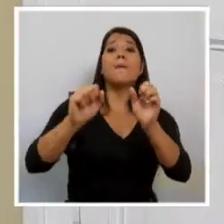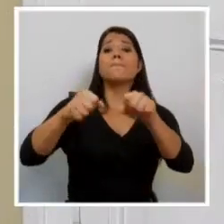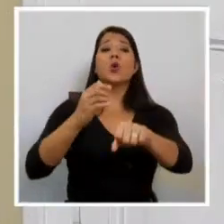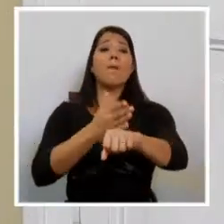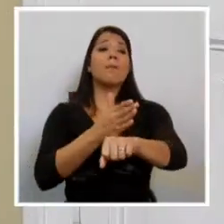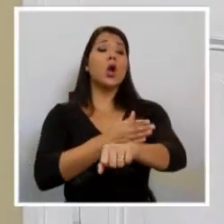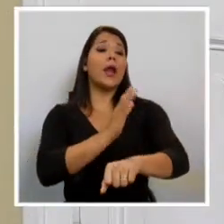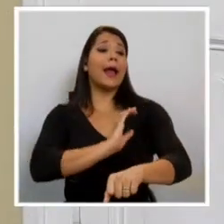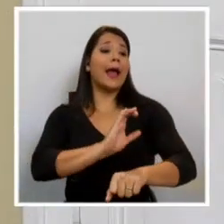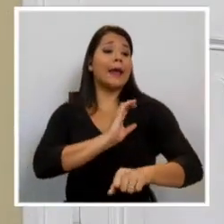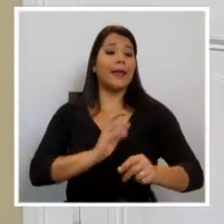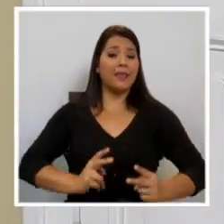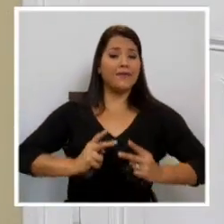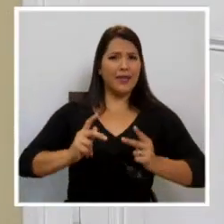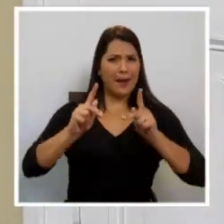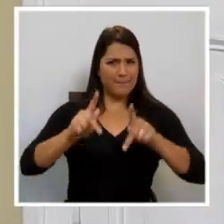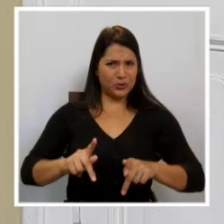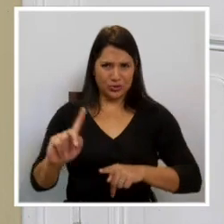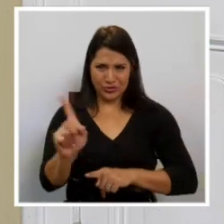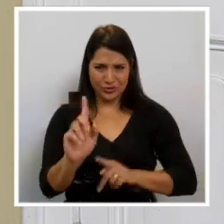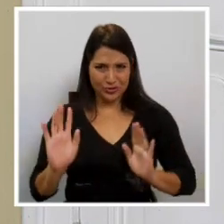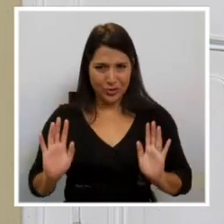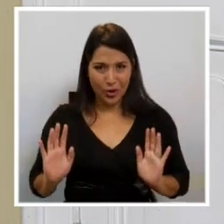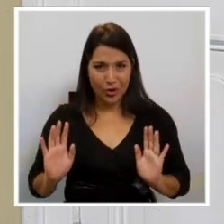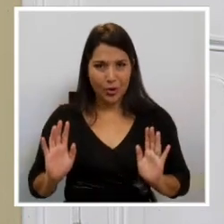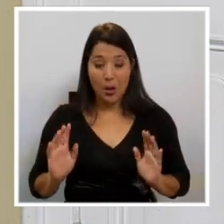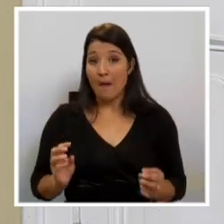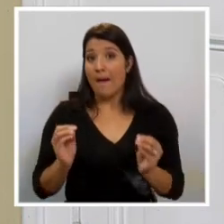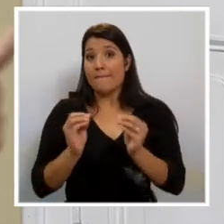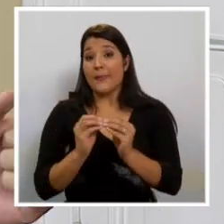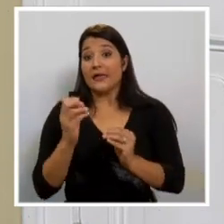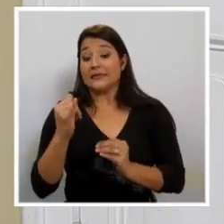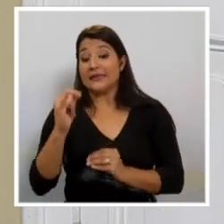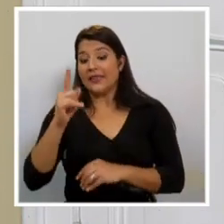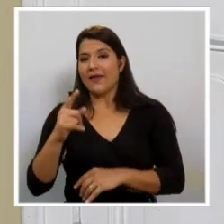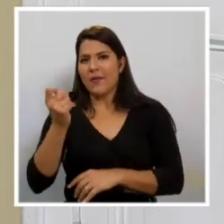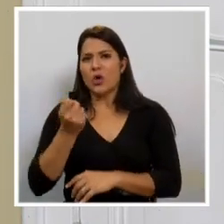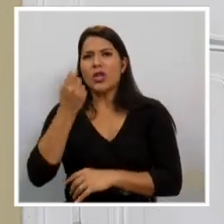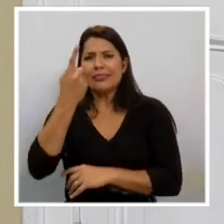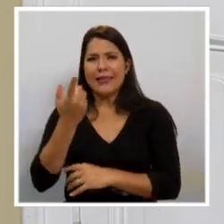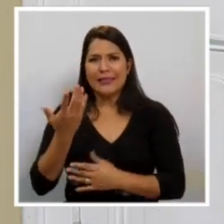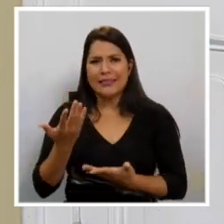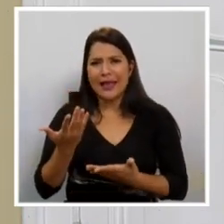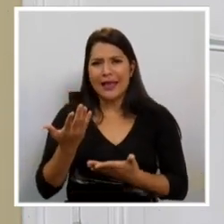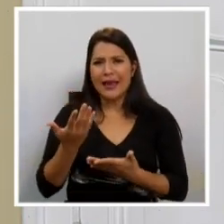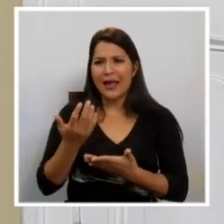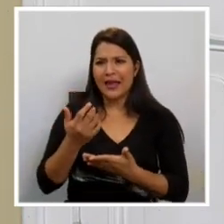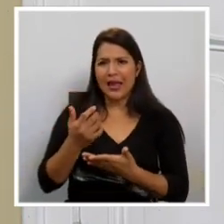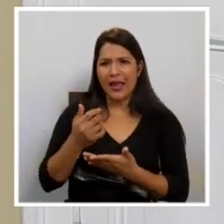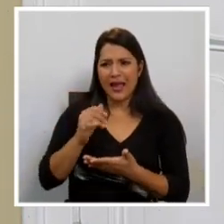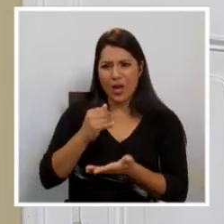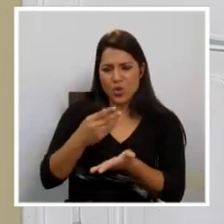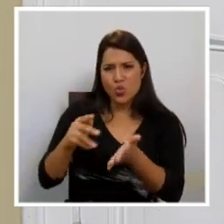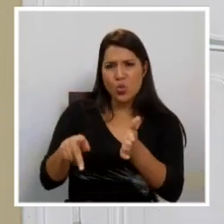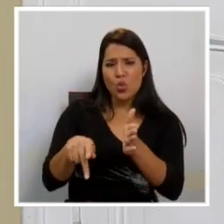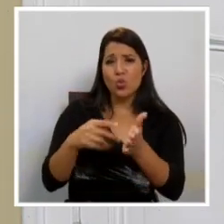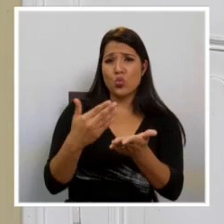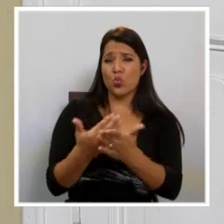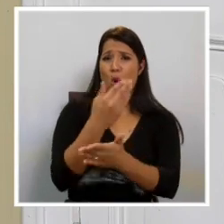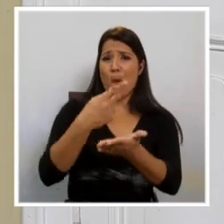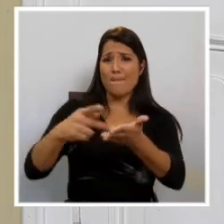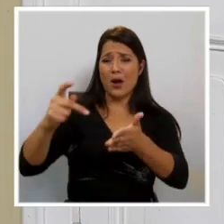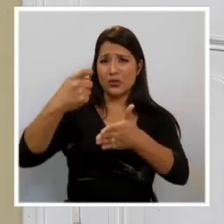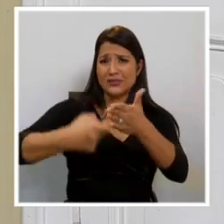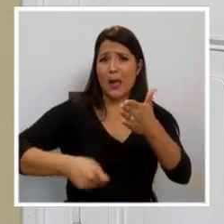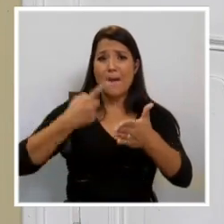la calidad de vida al contribuyente. No, máxime cuando tenemos que entender que esas contribuciones no son para nuevos proyectos, escuelas,